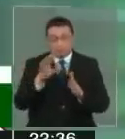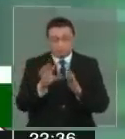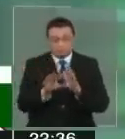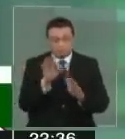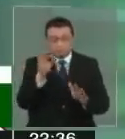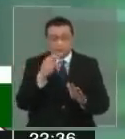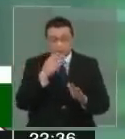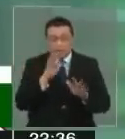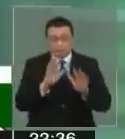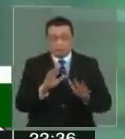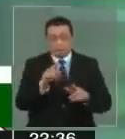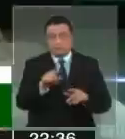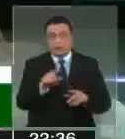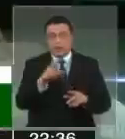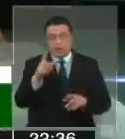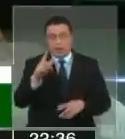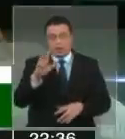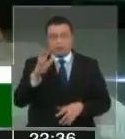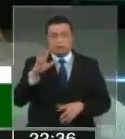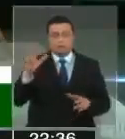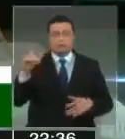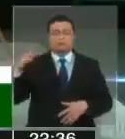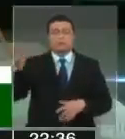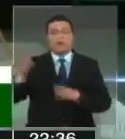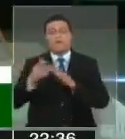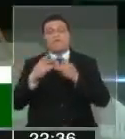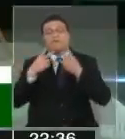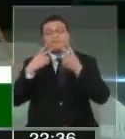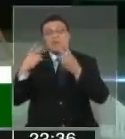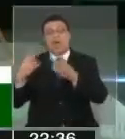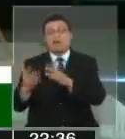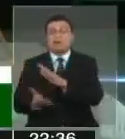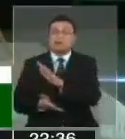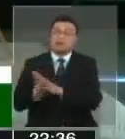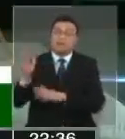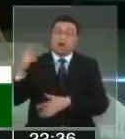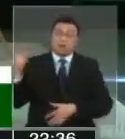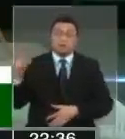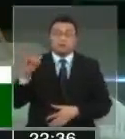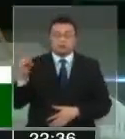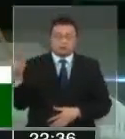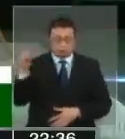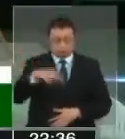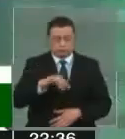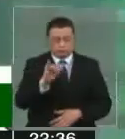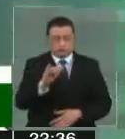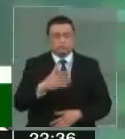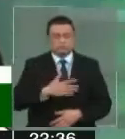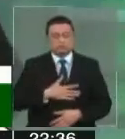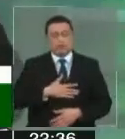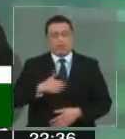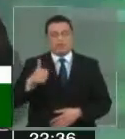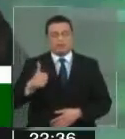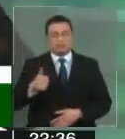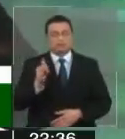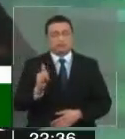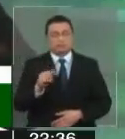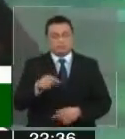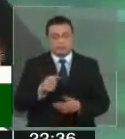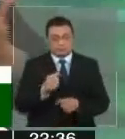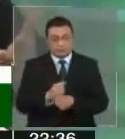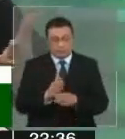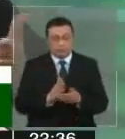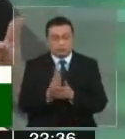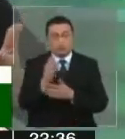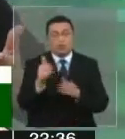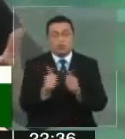Él era bien místico. Y volvió de su viaje y me dijo, sí, quiero dirigirlo. Y ahí empezamos a trabajar con Andrés,